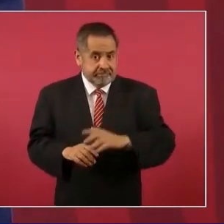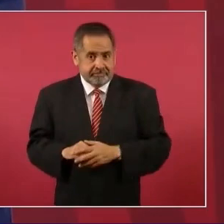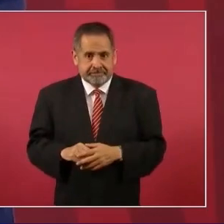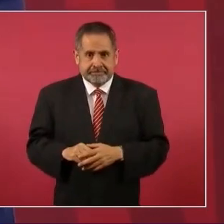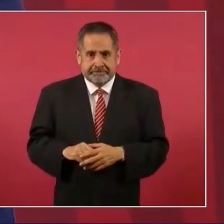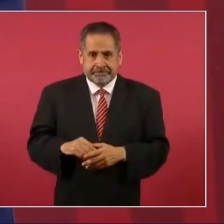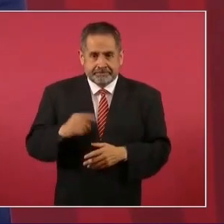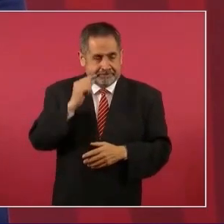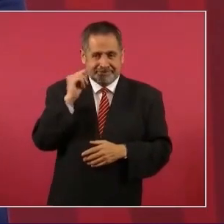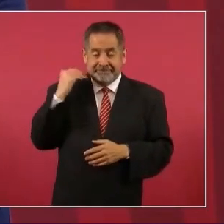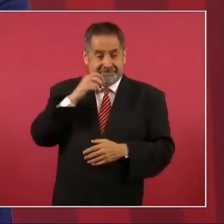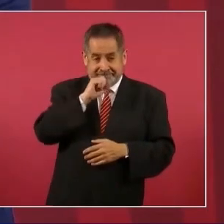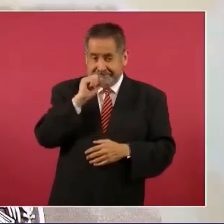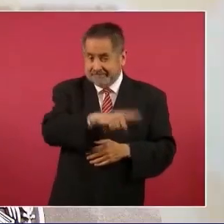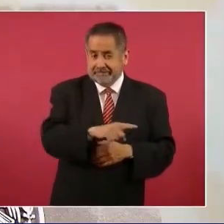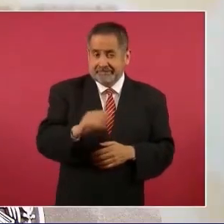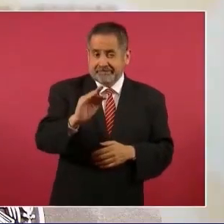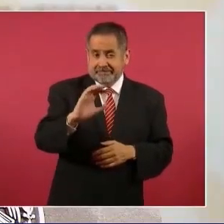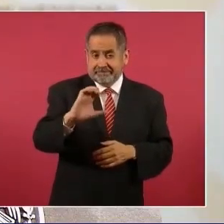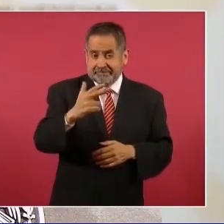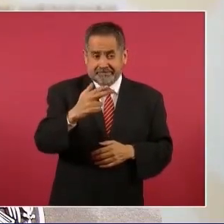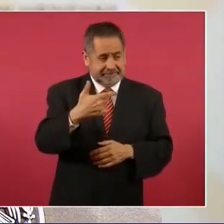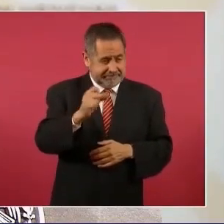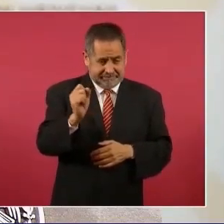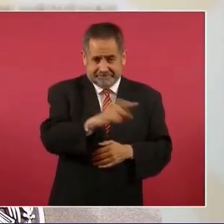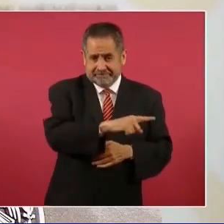hace poco, Calderón,